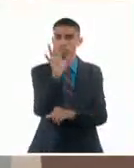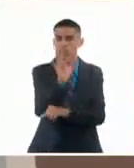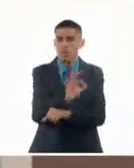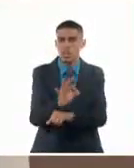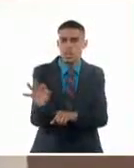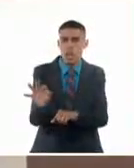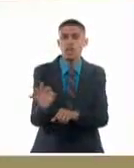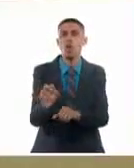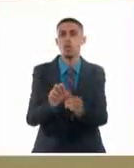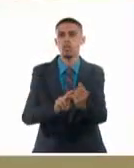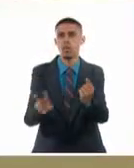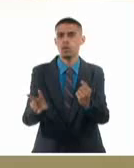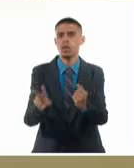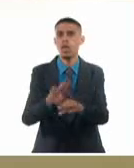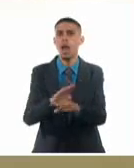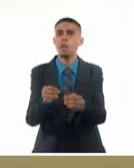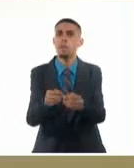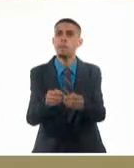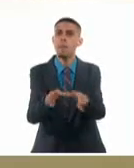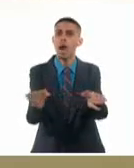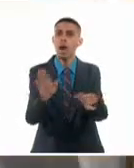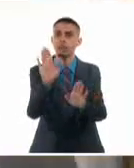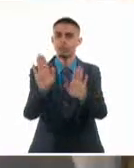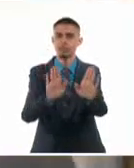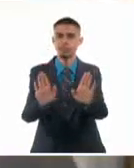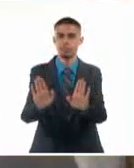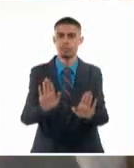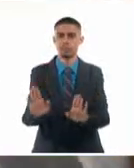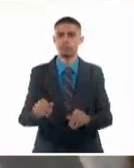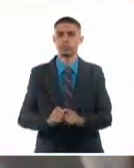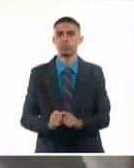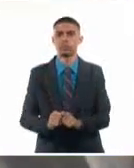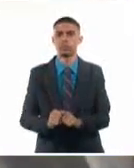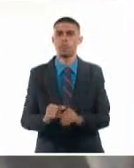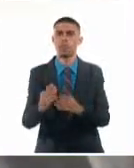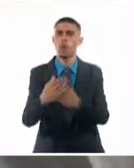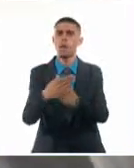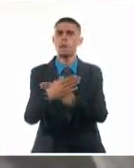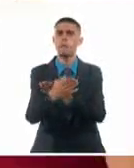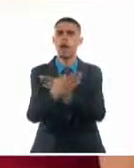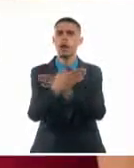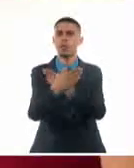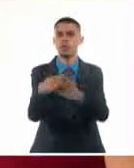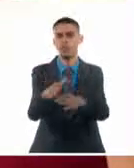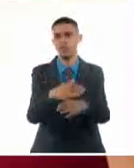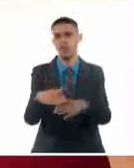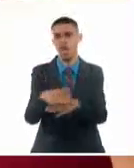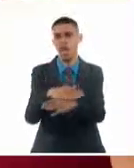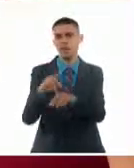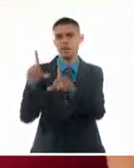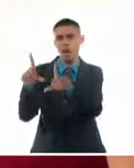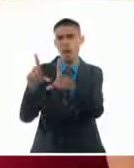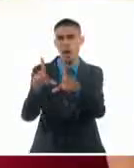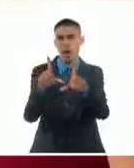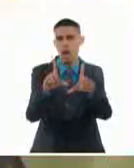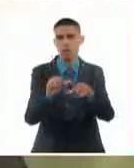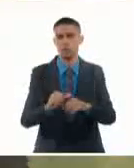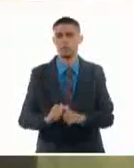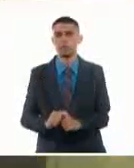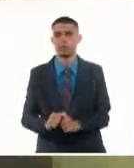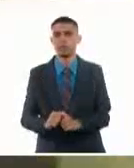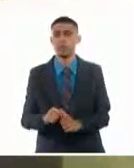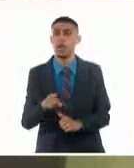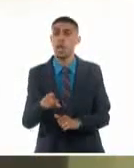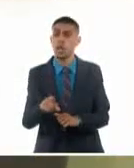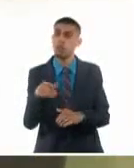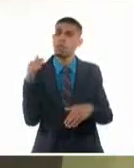se inauguró la exposición Niñes Monarcas, de la artista argentino-estadounidense Constanza Carballo. Constanza participa